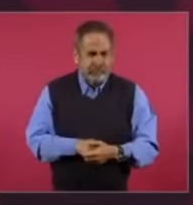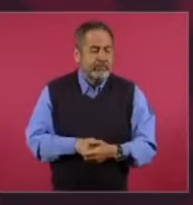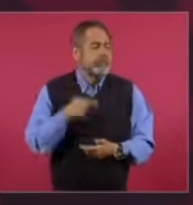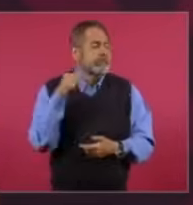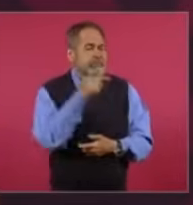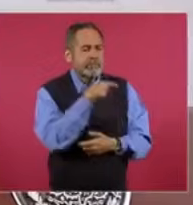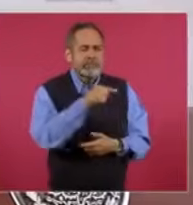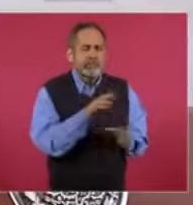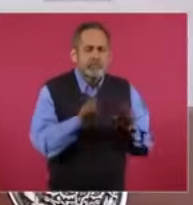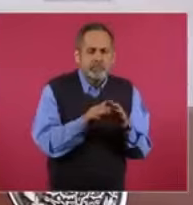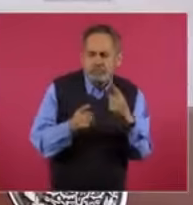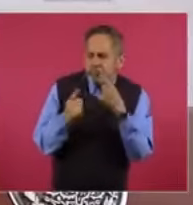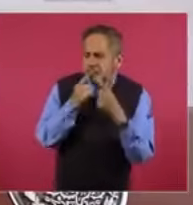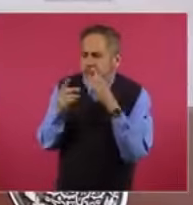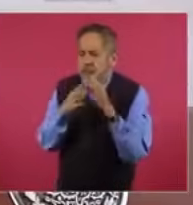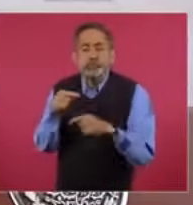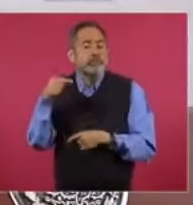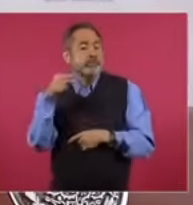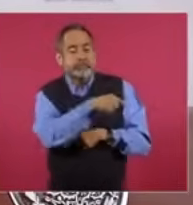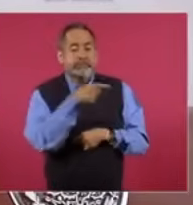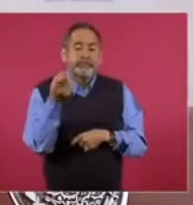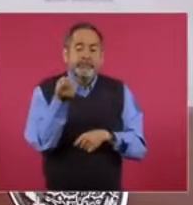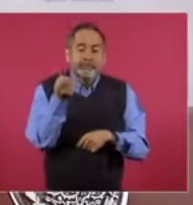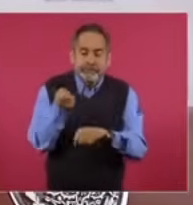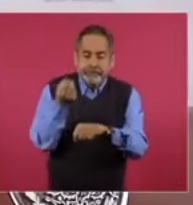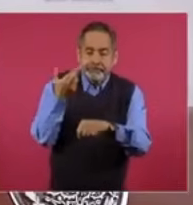obtuvo, era secretario de Hacienda,